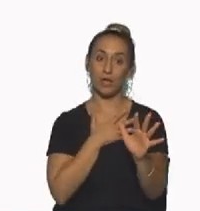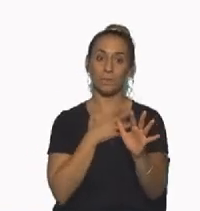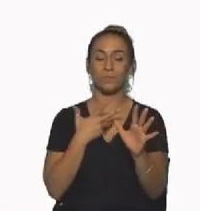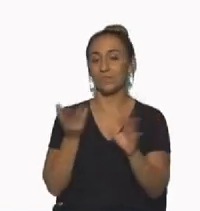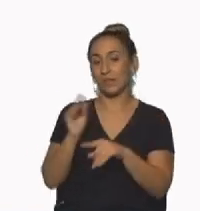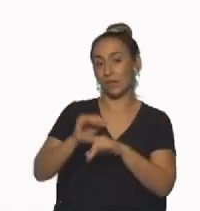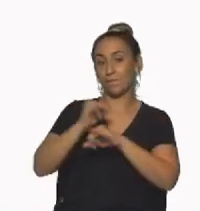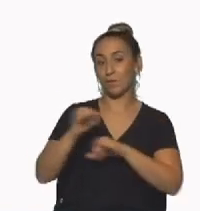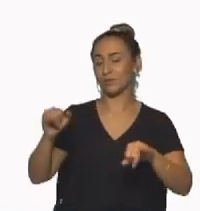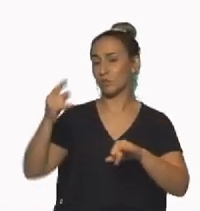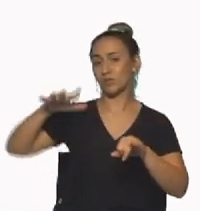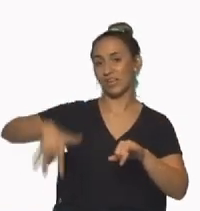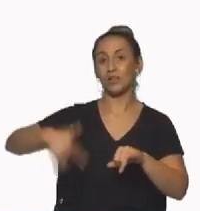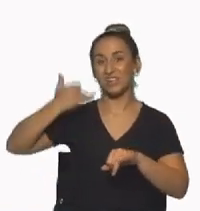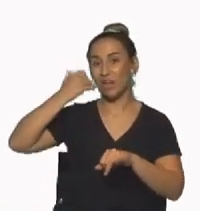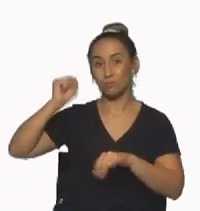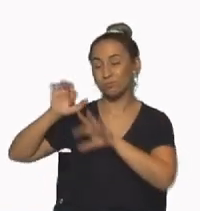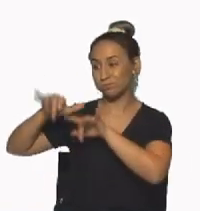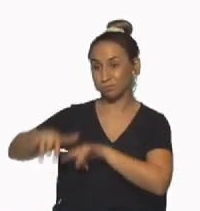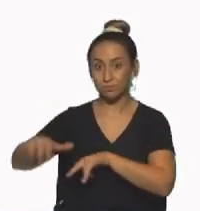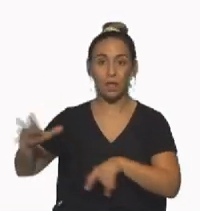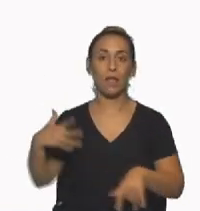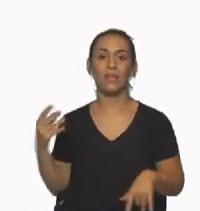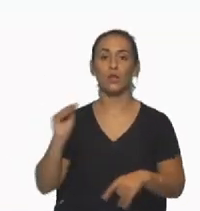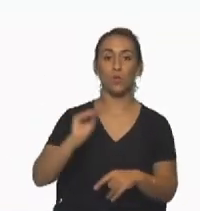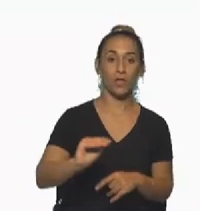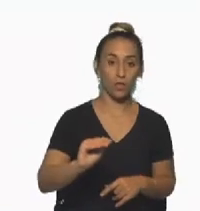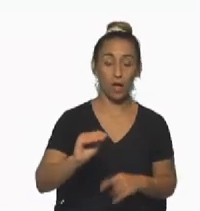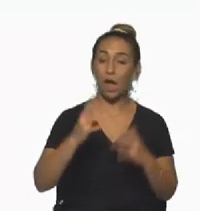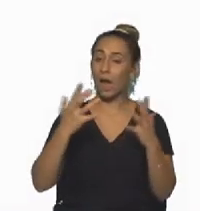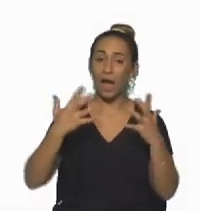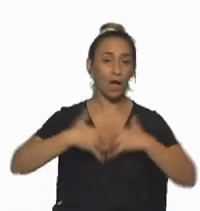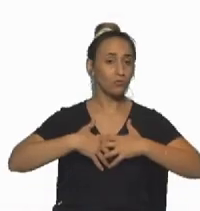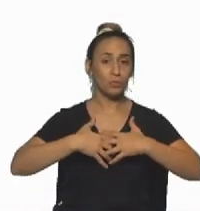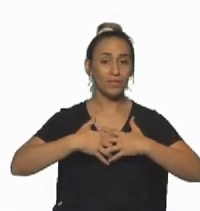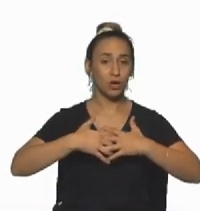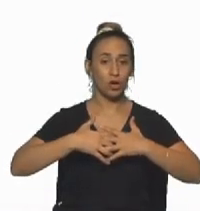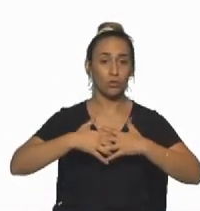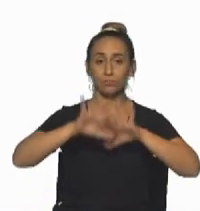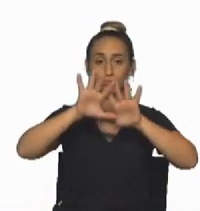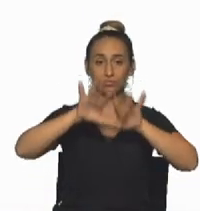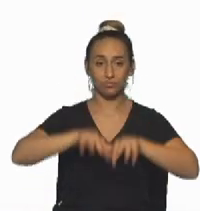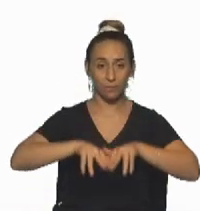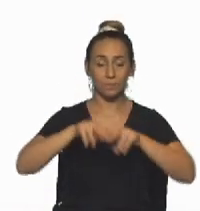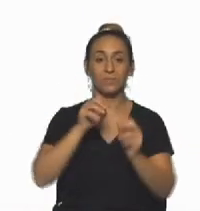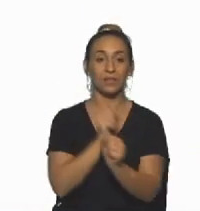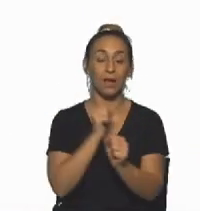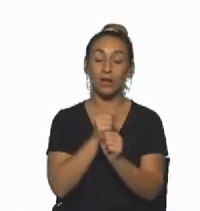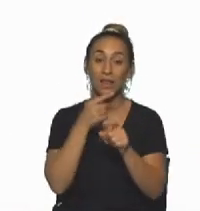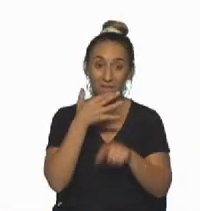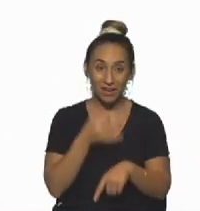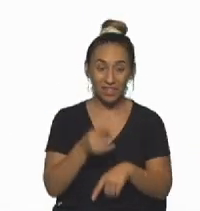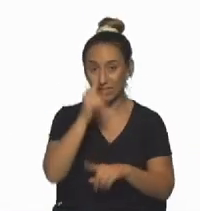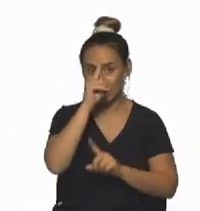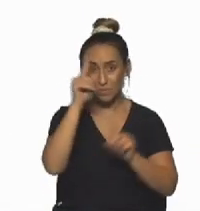la información con un texto que ya hayas escrito y te genera automáticamente el trabajo. Es impresionante.